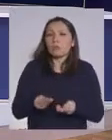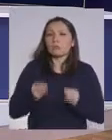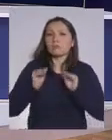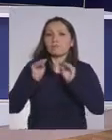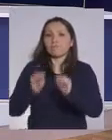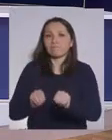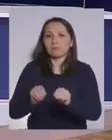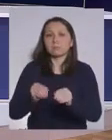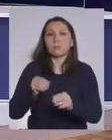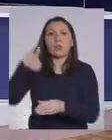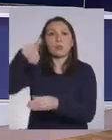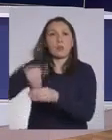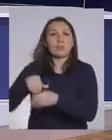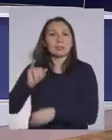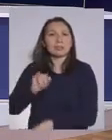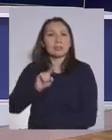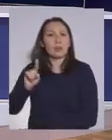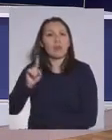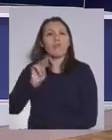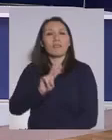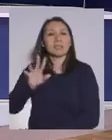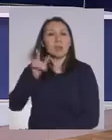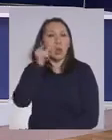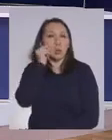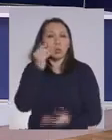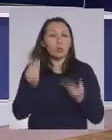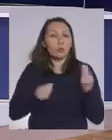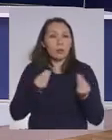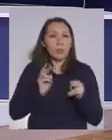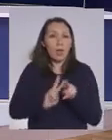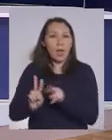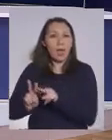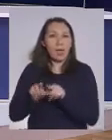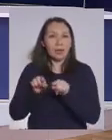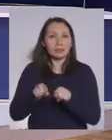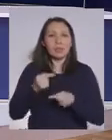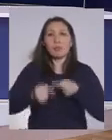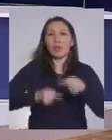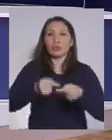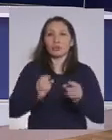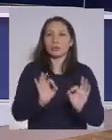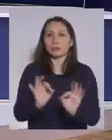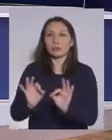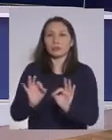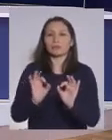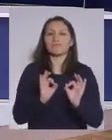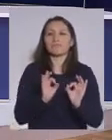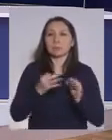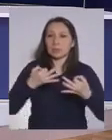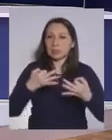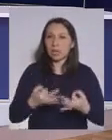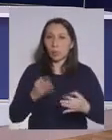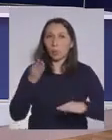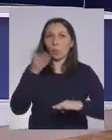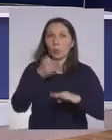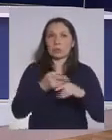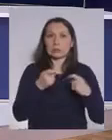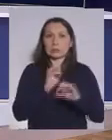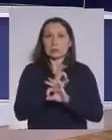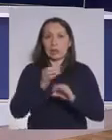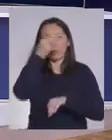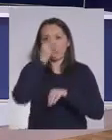en el plebiscito del 25 de octubre esto para realizar este proceso por supuesto de forma segura evitar